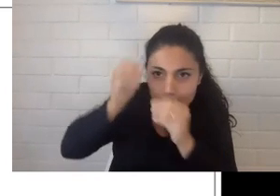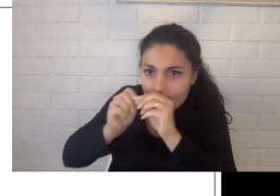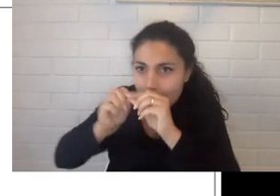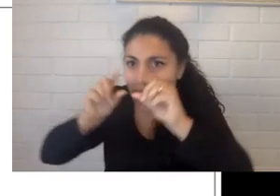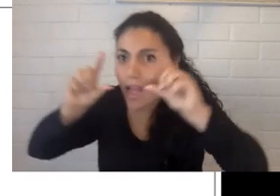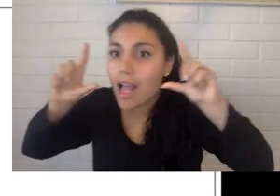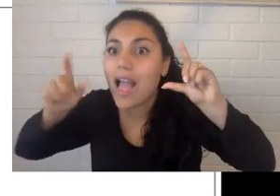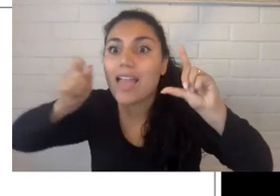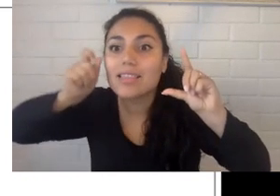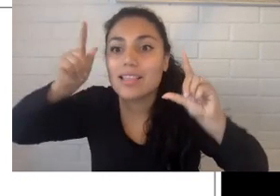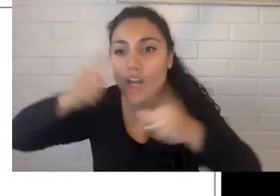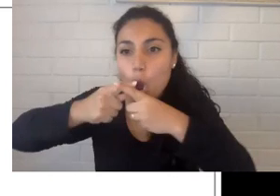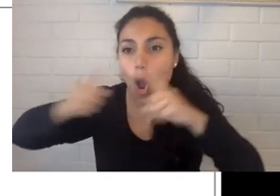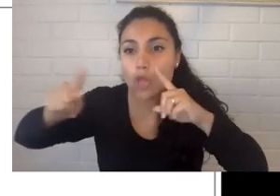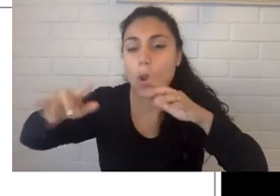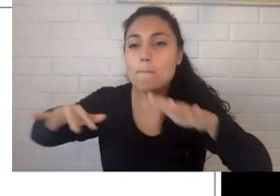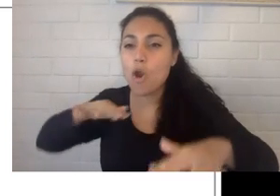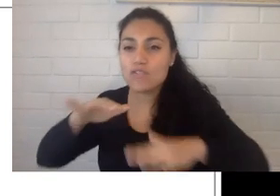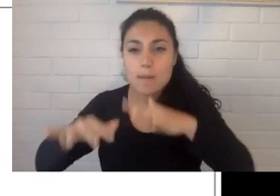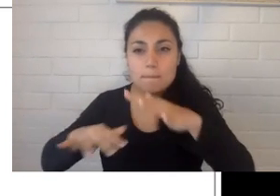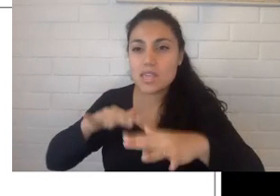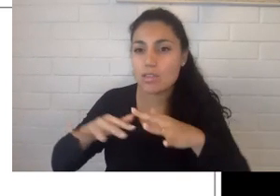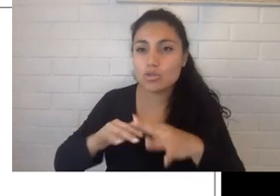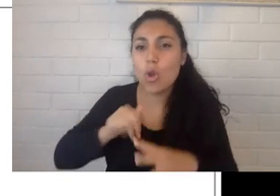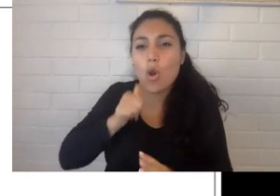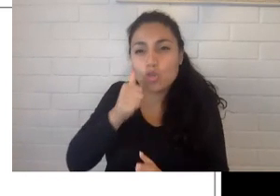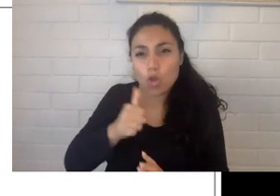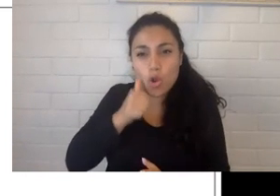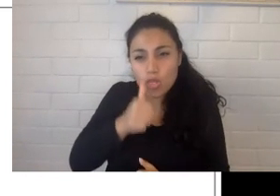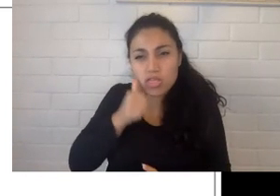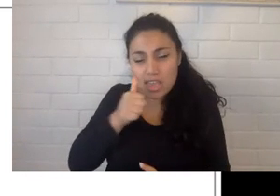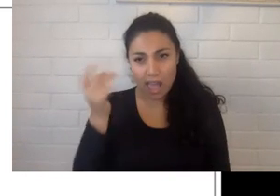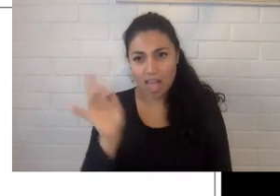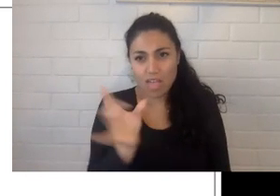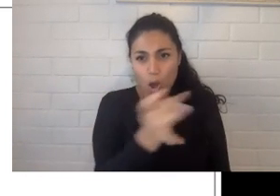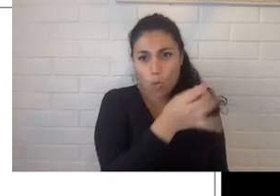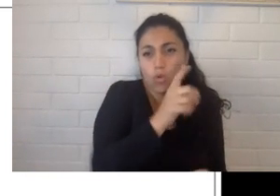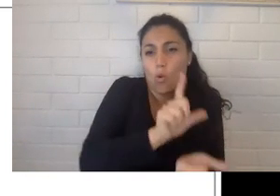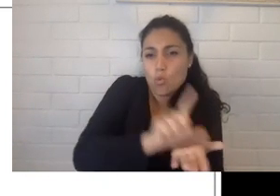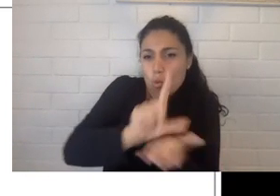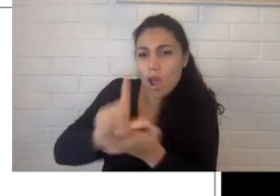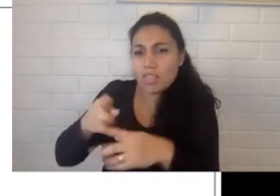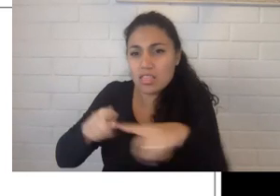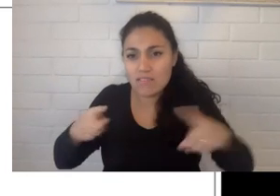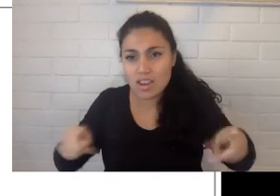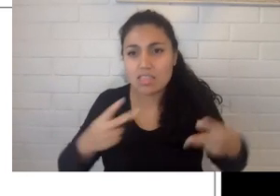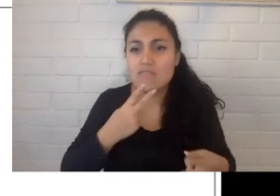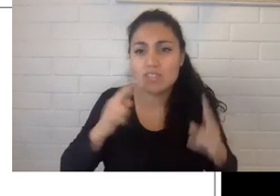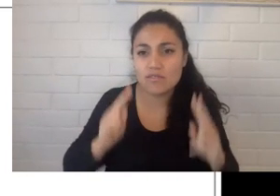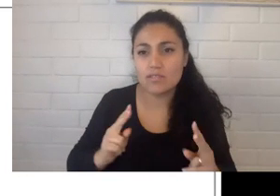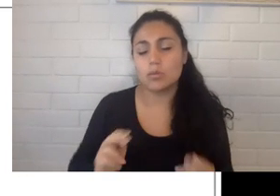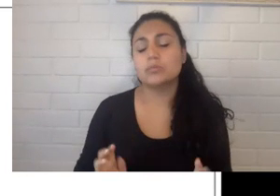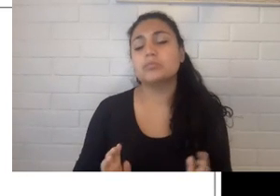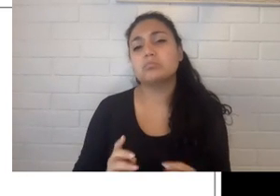entender lo que significa el movimiento en las cotidianidades de cada uno de nosotros en el lugar respectivo donde nosotros vivimos y hacemos